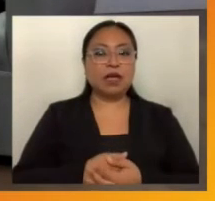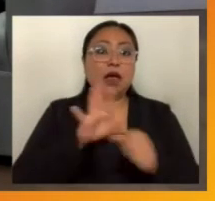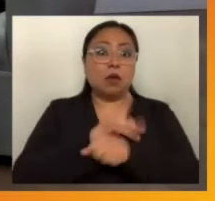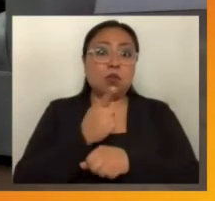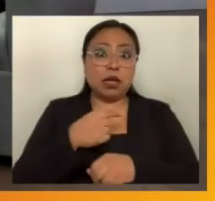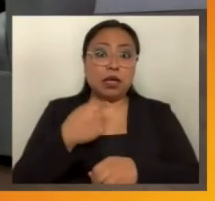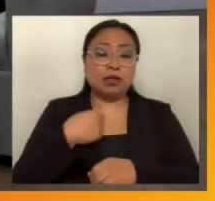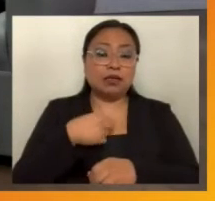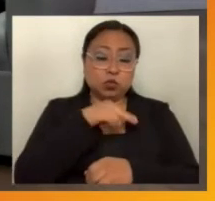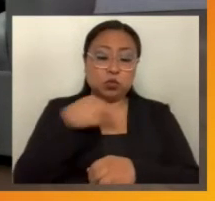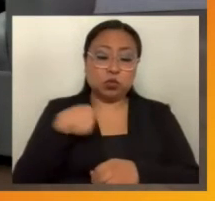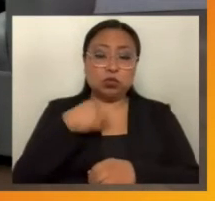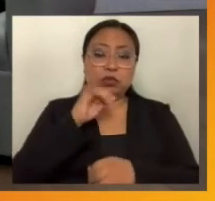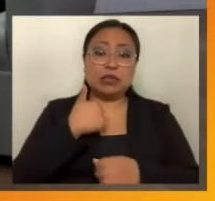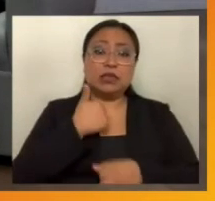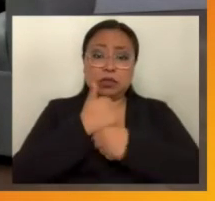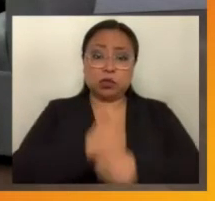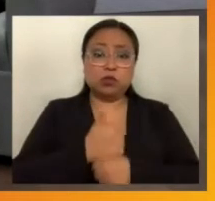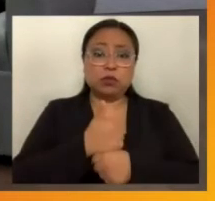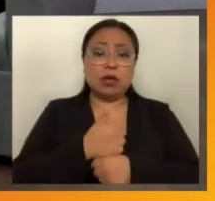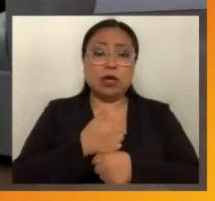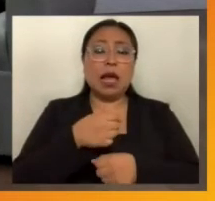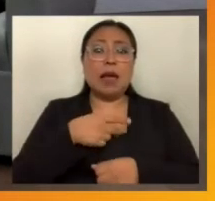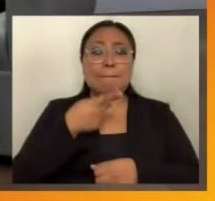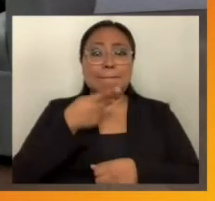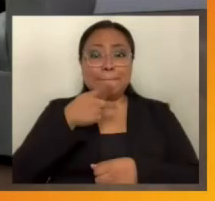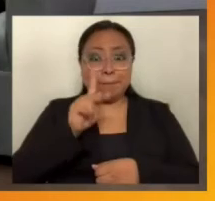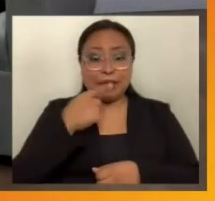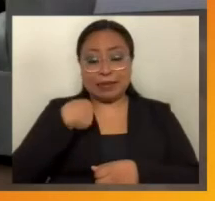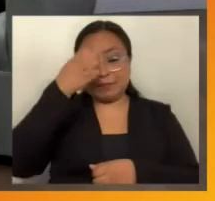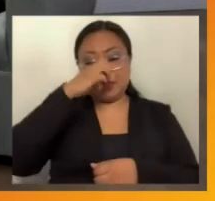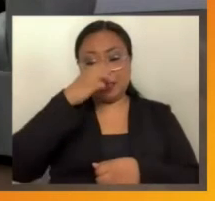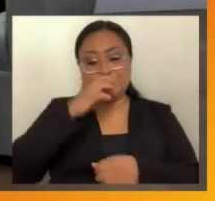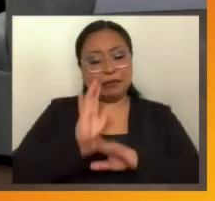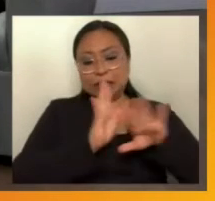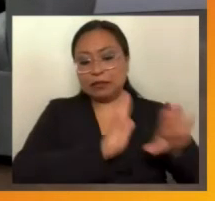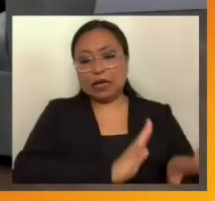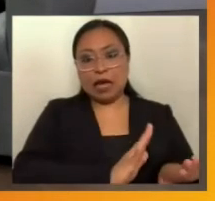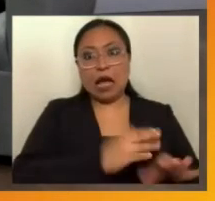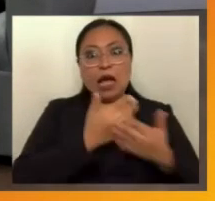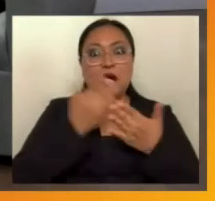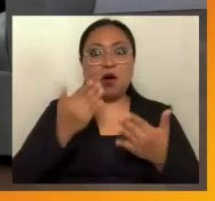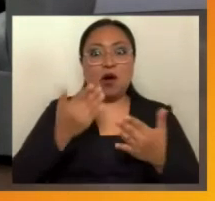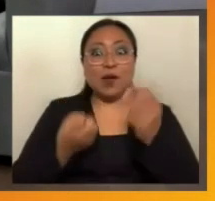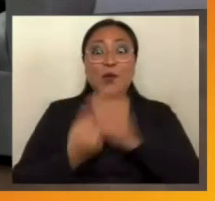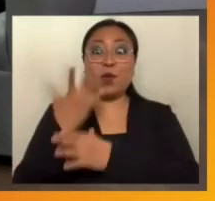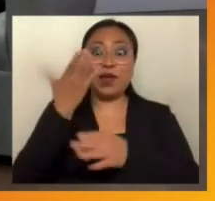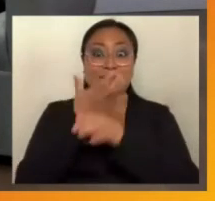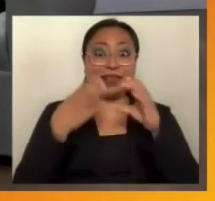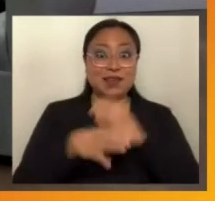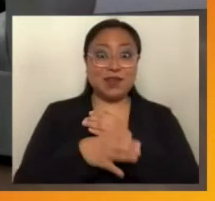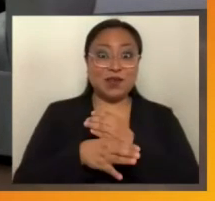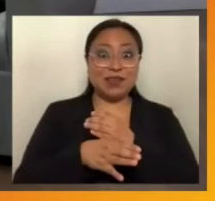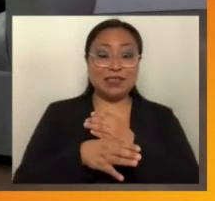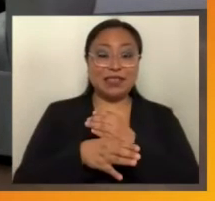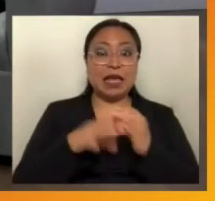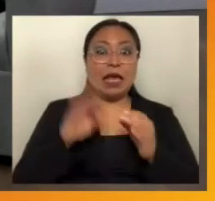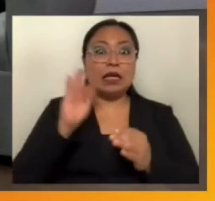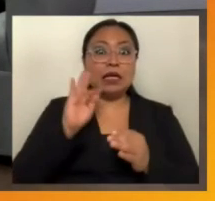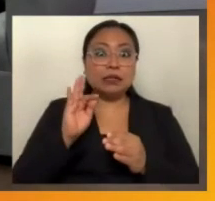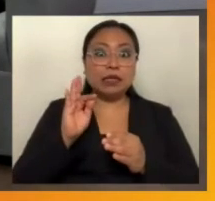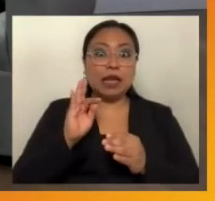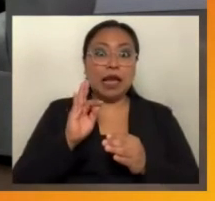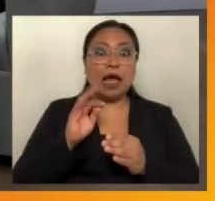un poco amarga, surgen buenas cosas. El día de hoy estamos aquí y hemos podido, quién sabe, tal vez ese acude un médico pudo salvar una vida,